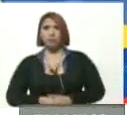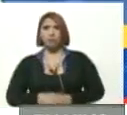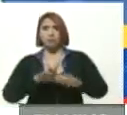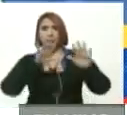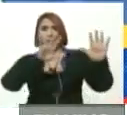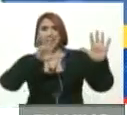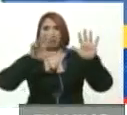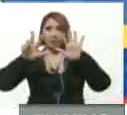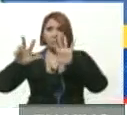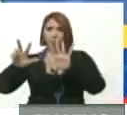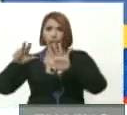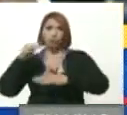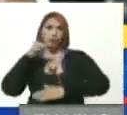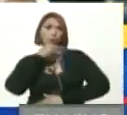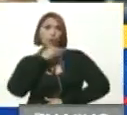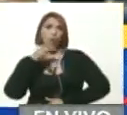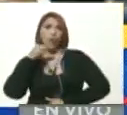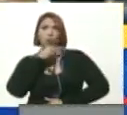18 de octubre,